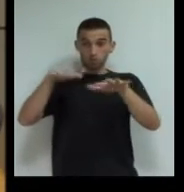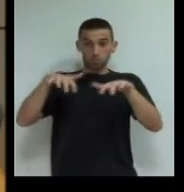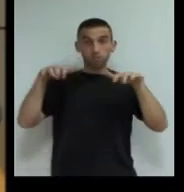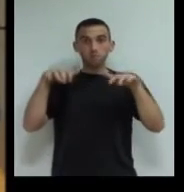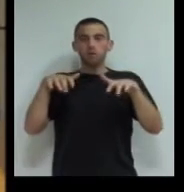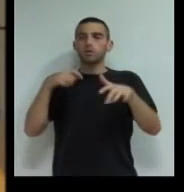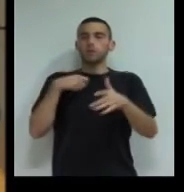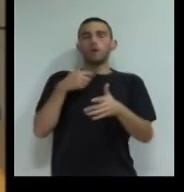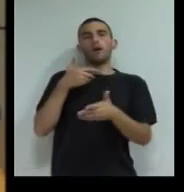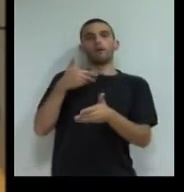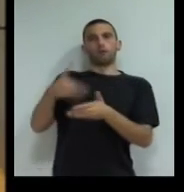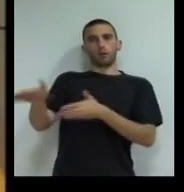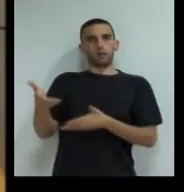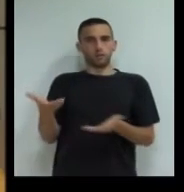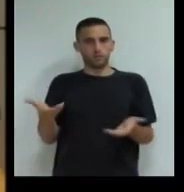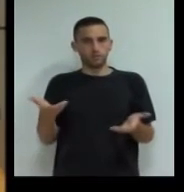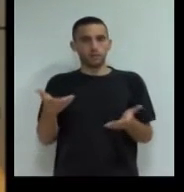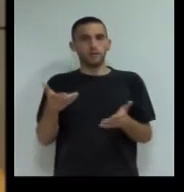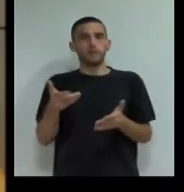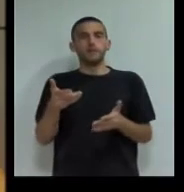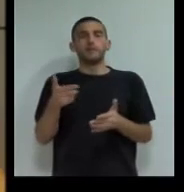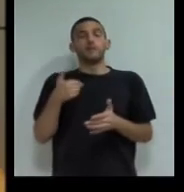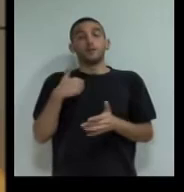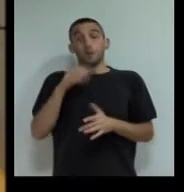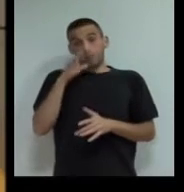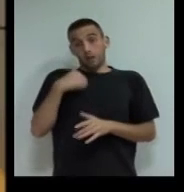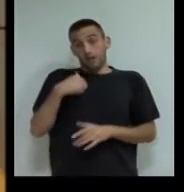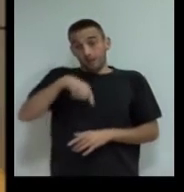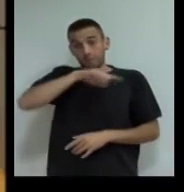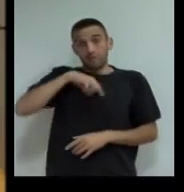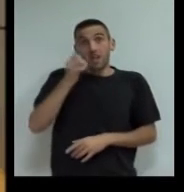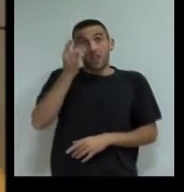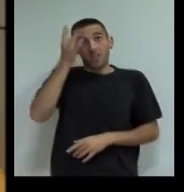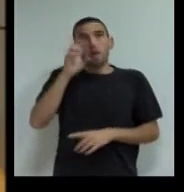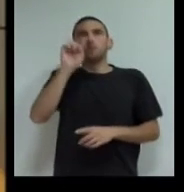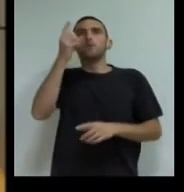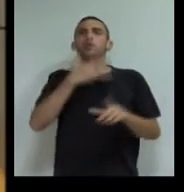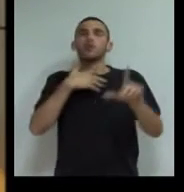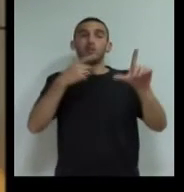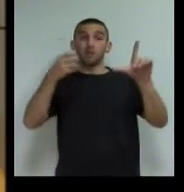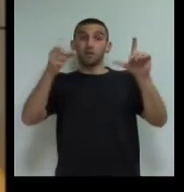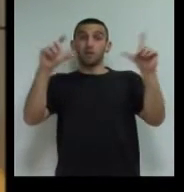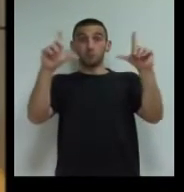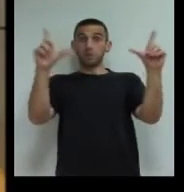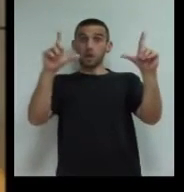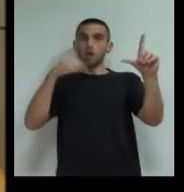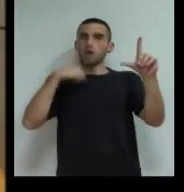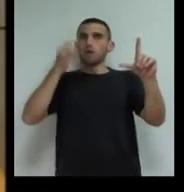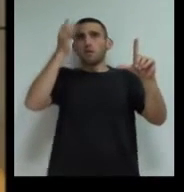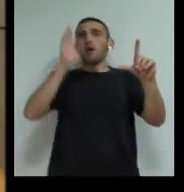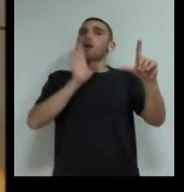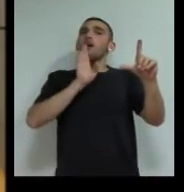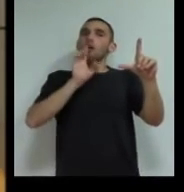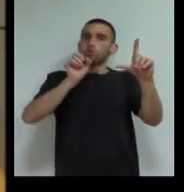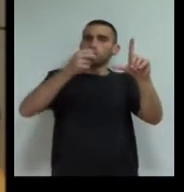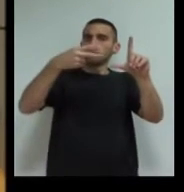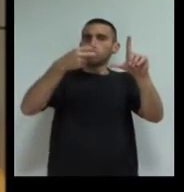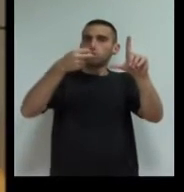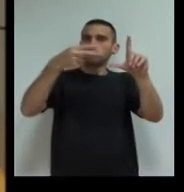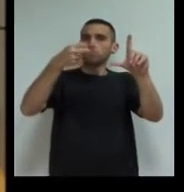y en un principio el primer desarrollo era subtitular sobre la pantalla, incluso en el cine 35 abríamos